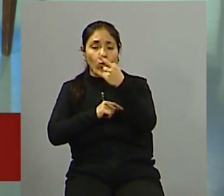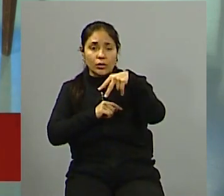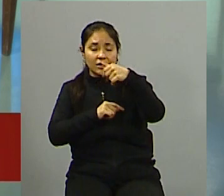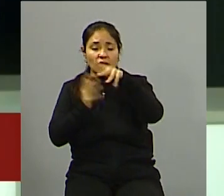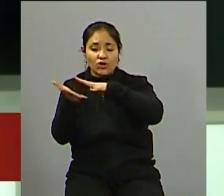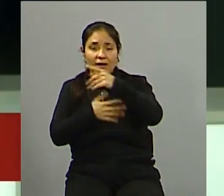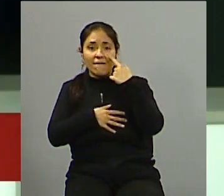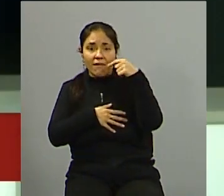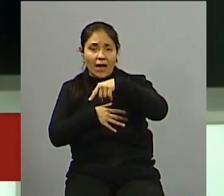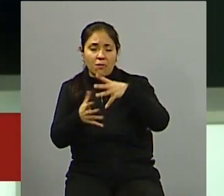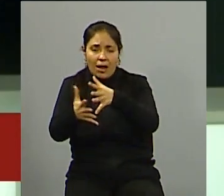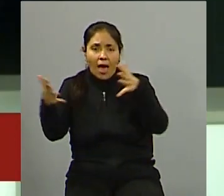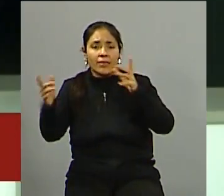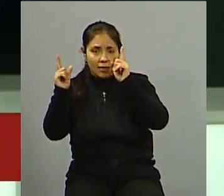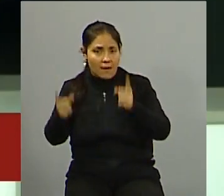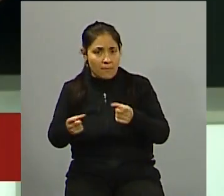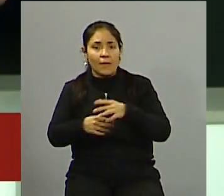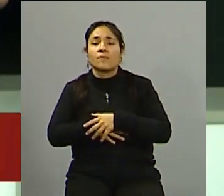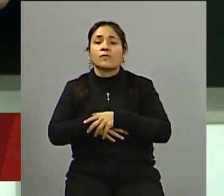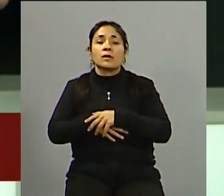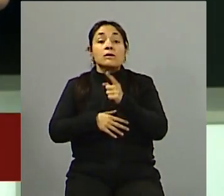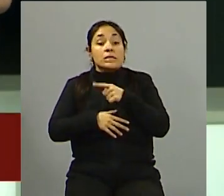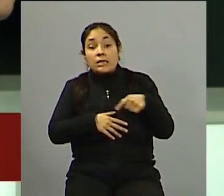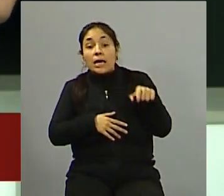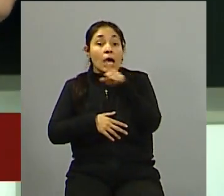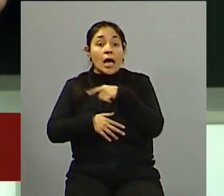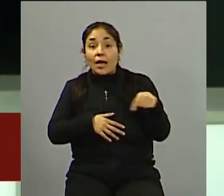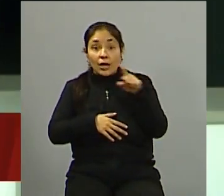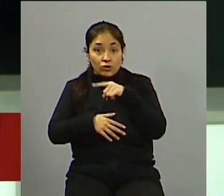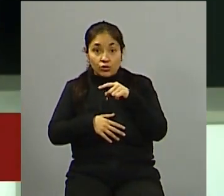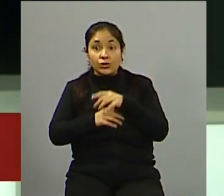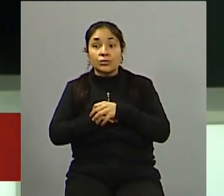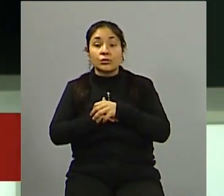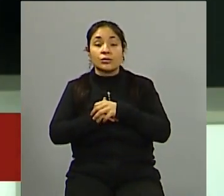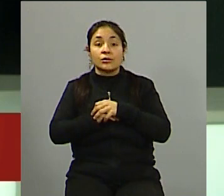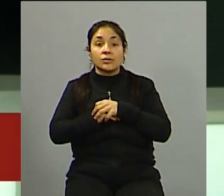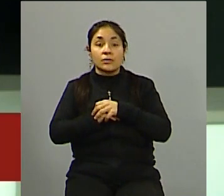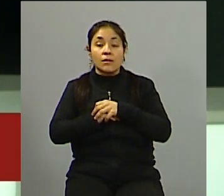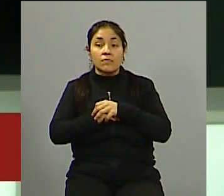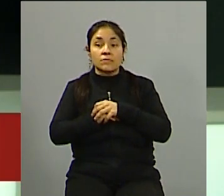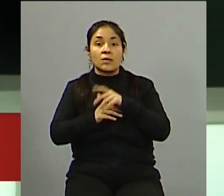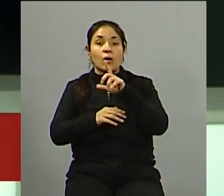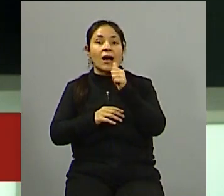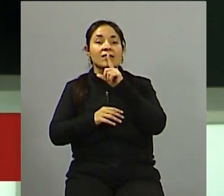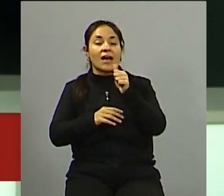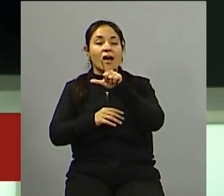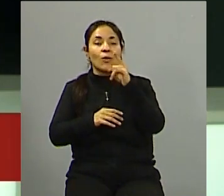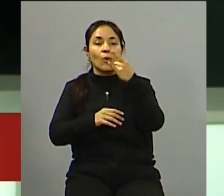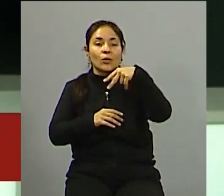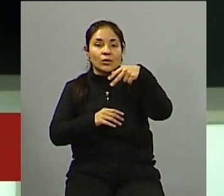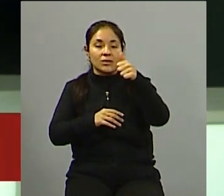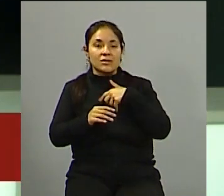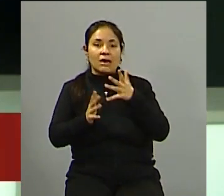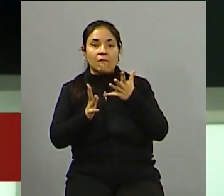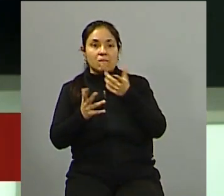de que justamente ellos están siendo avasallados por lo que es Cataluña y que en